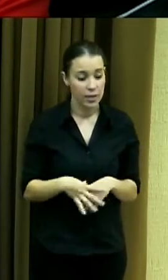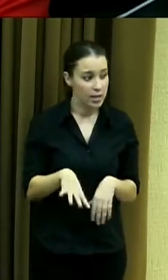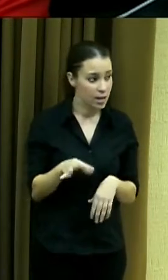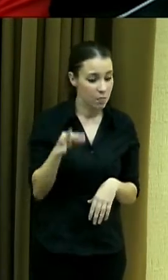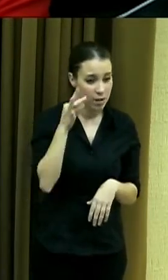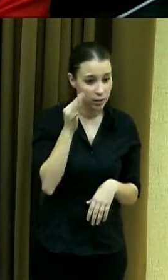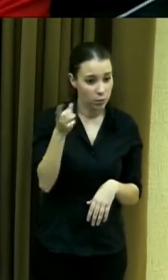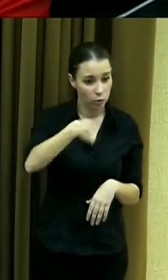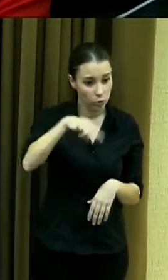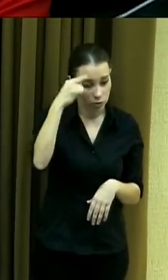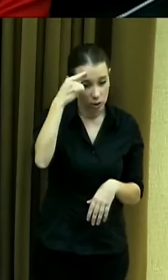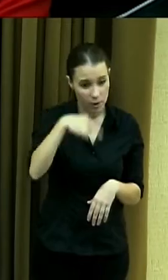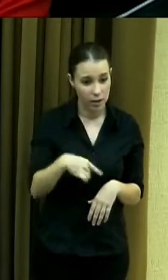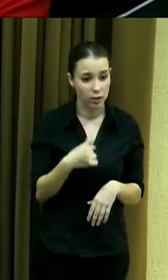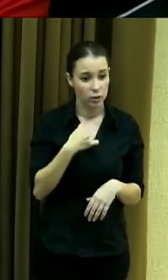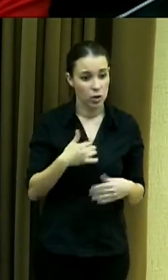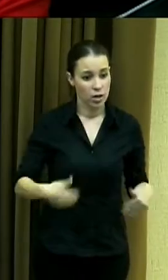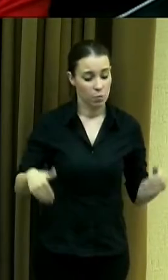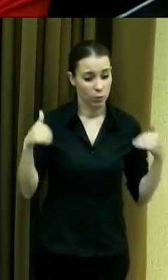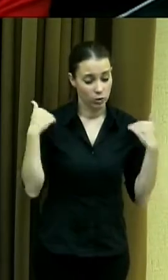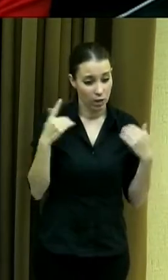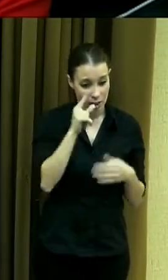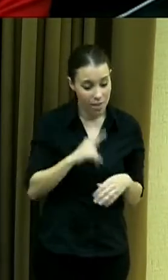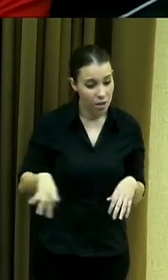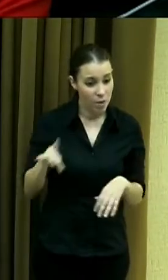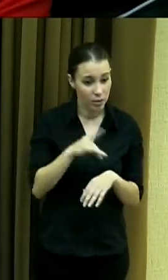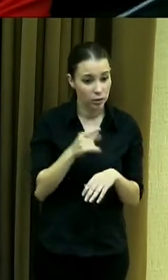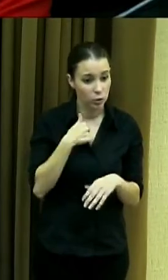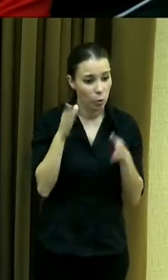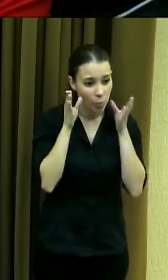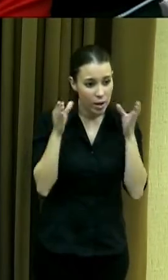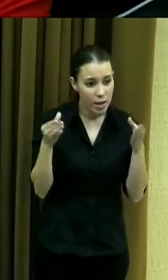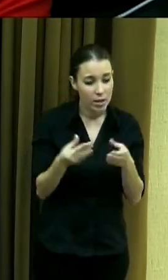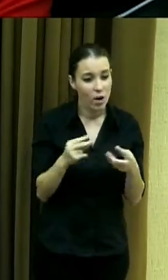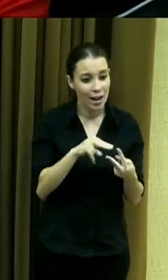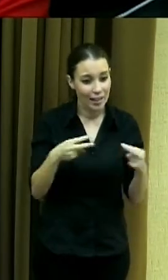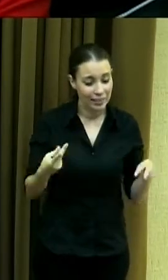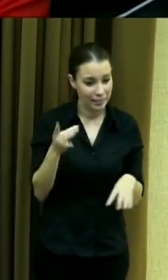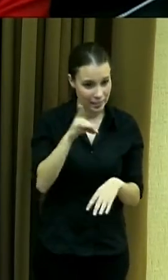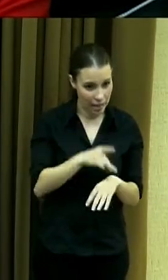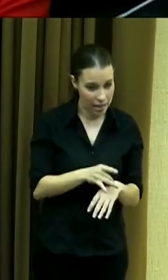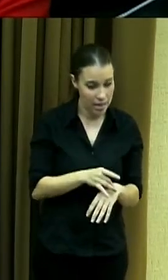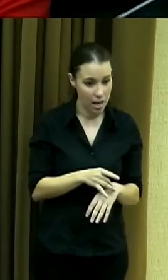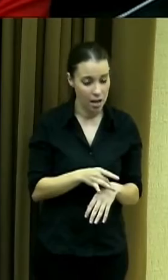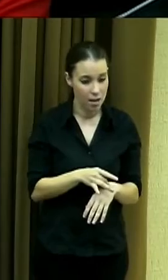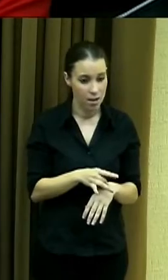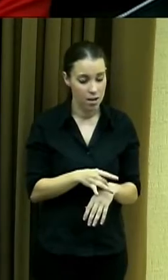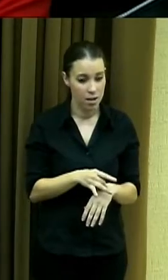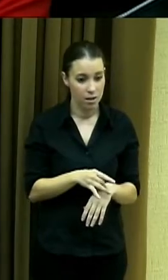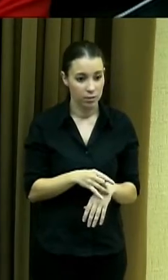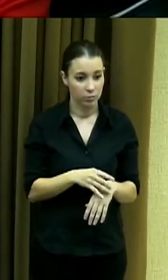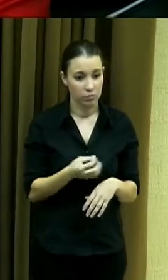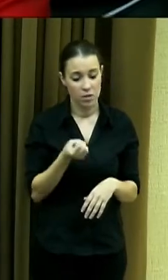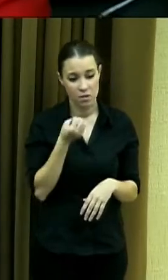ustedes saben que aunque yo soy el responsable de pediatría, me dedico de lleno a la genética clínica. Y